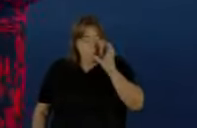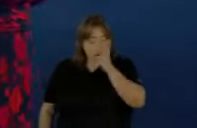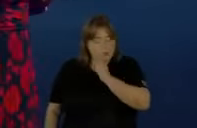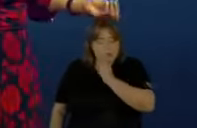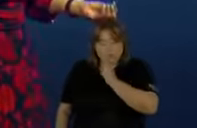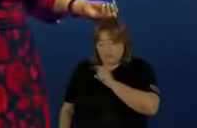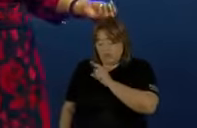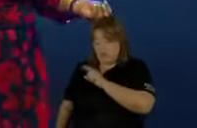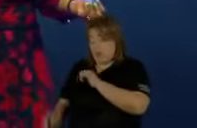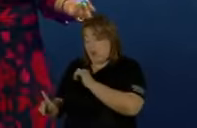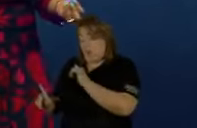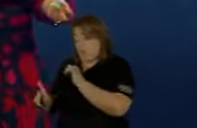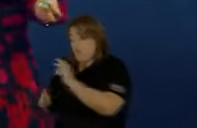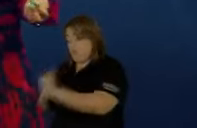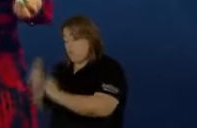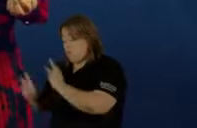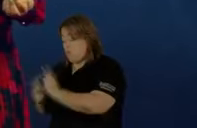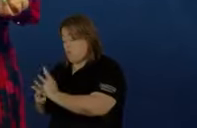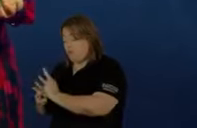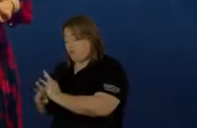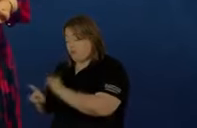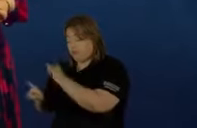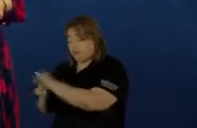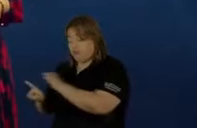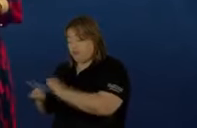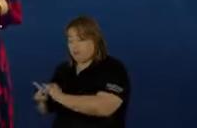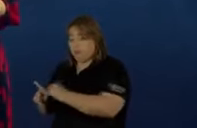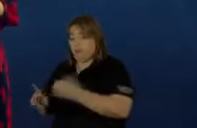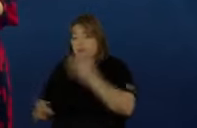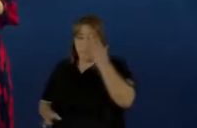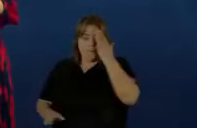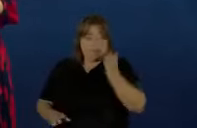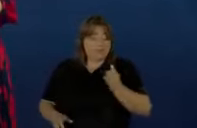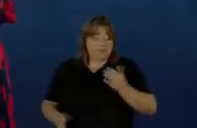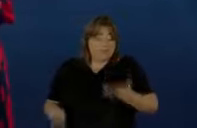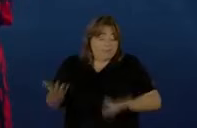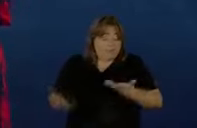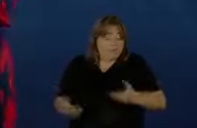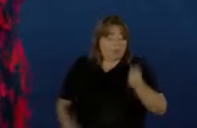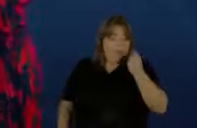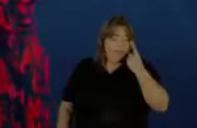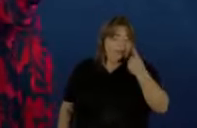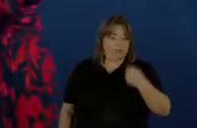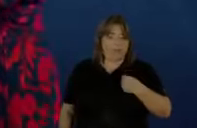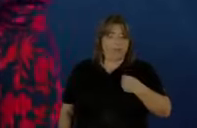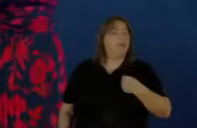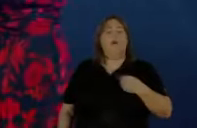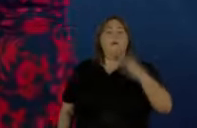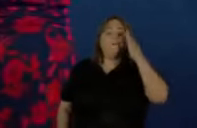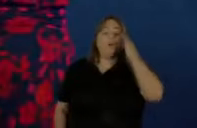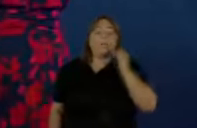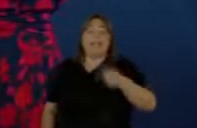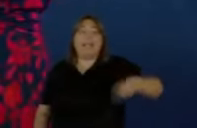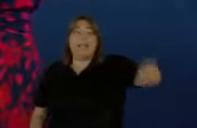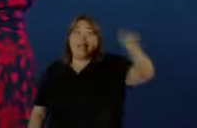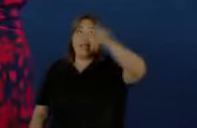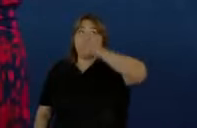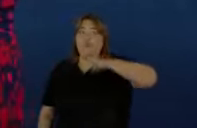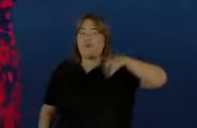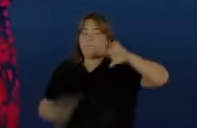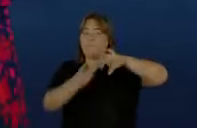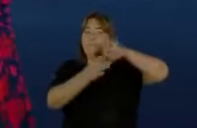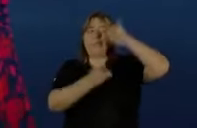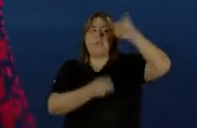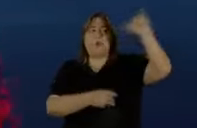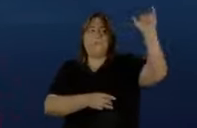os aborrece, porque no te entienden, porque no han sido bautizados en el mismo espíritu que